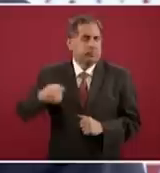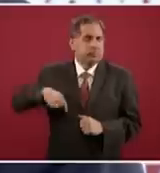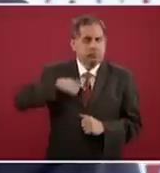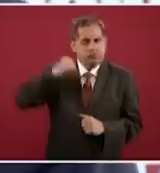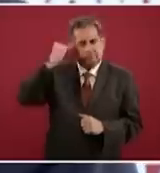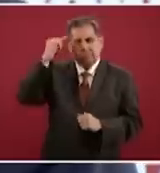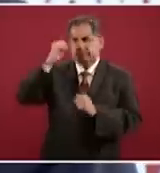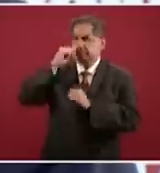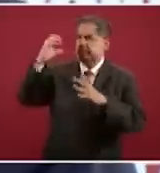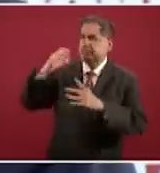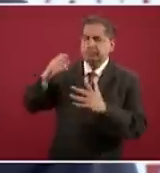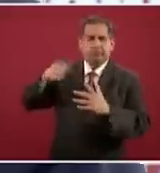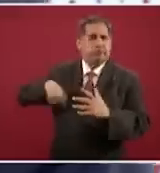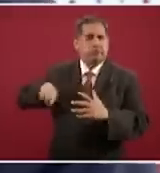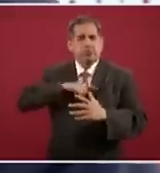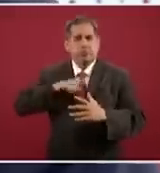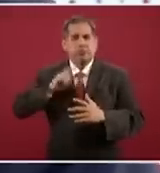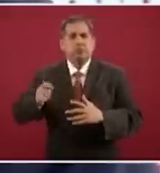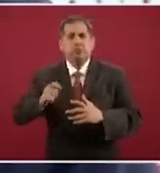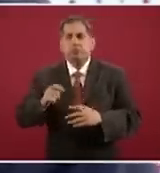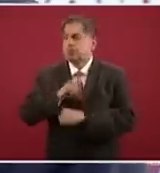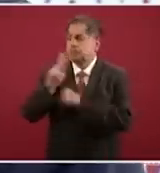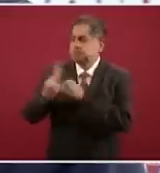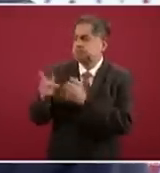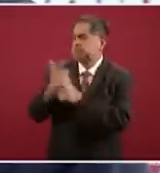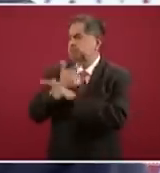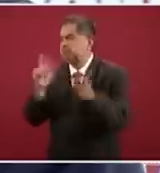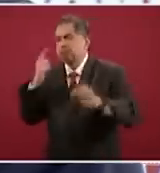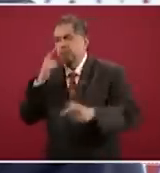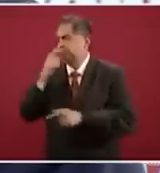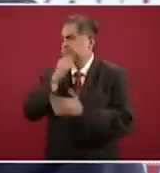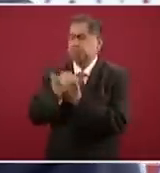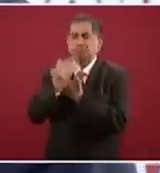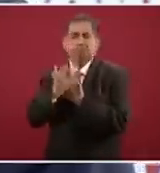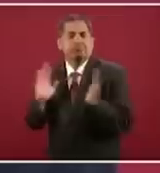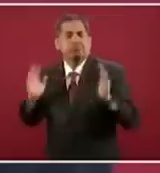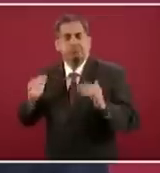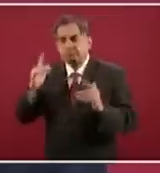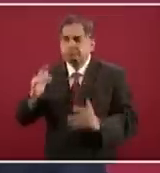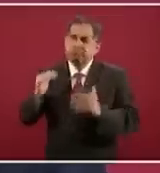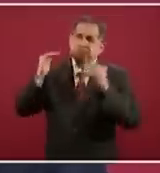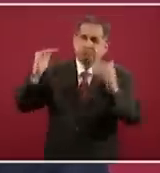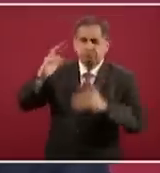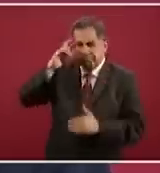Nosotros representamos un país libre, independiente, soberano.